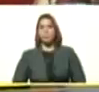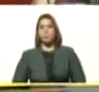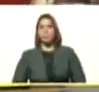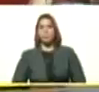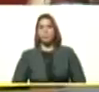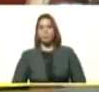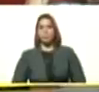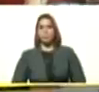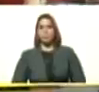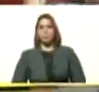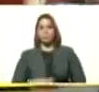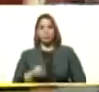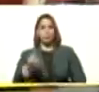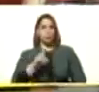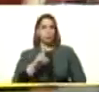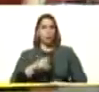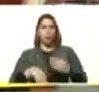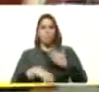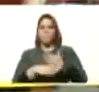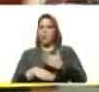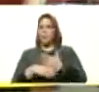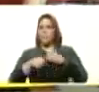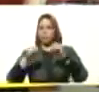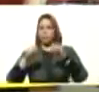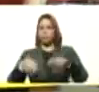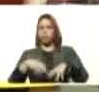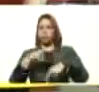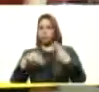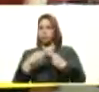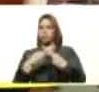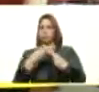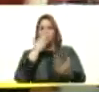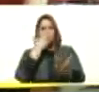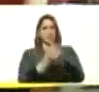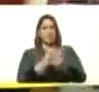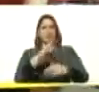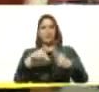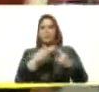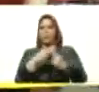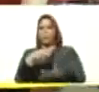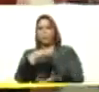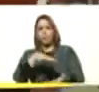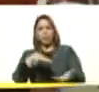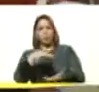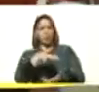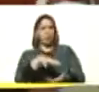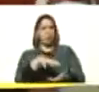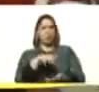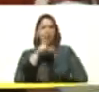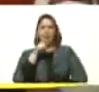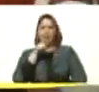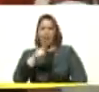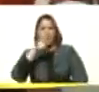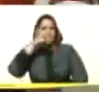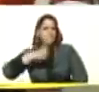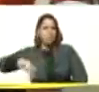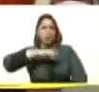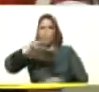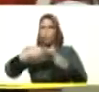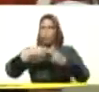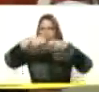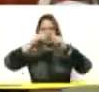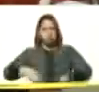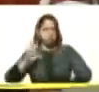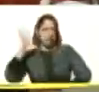No nos vamos a rendir jamás frente a ninguna circunstancia. Este pueblo no se rinde,